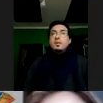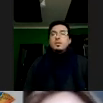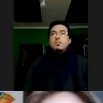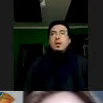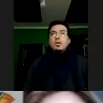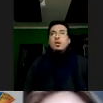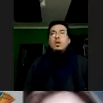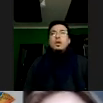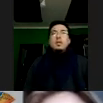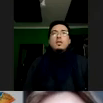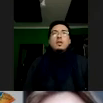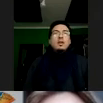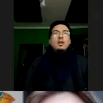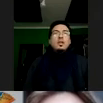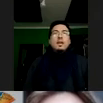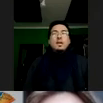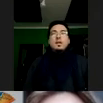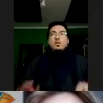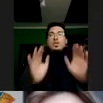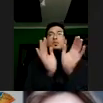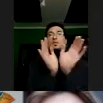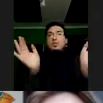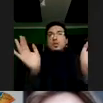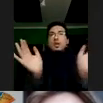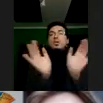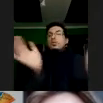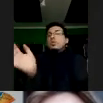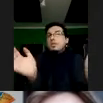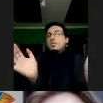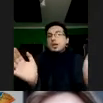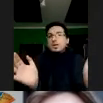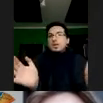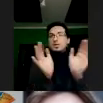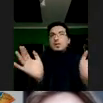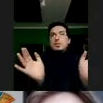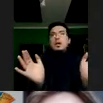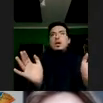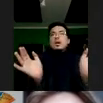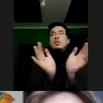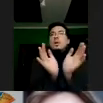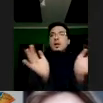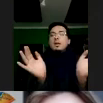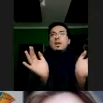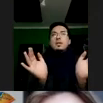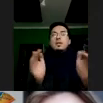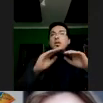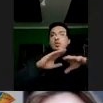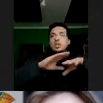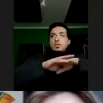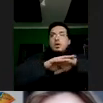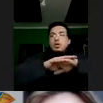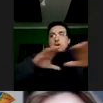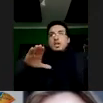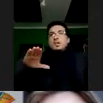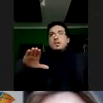se representa un plano de planta. En este caso lo estamos viendo en 3D, no es como que se dibuje así, así no se dibuja, pero más que nada para que entiendan el